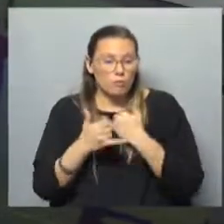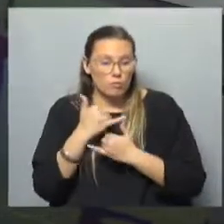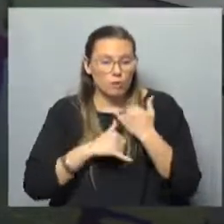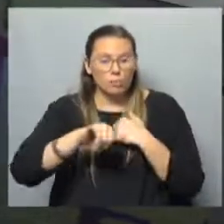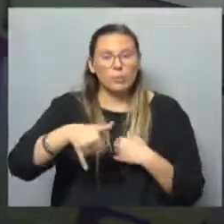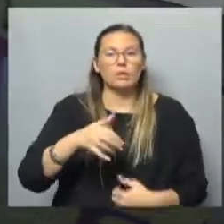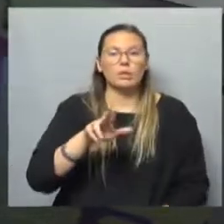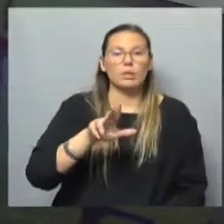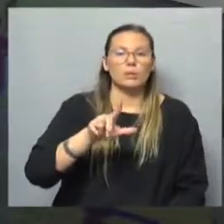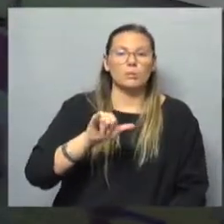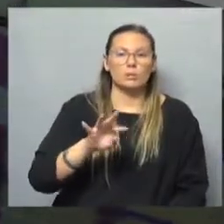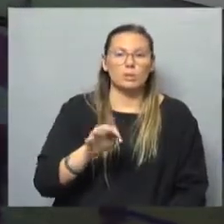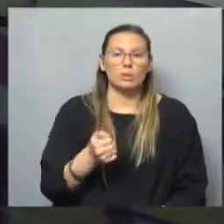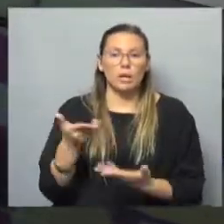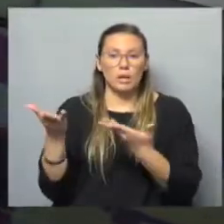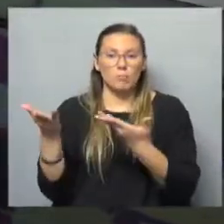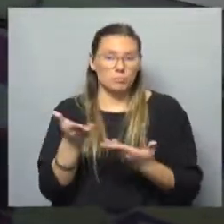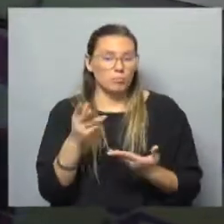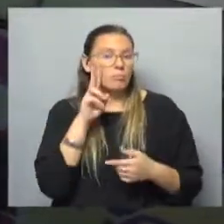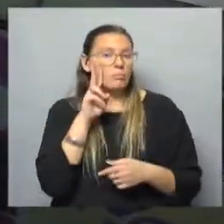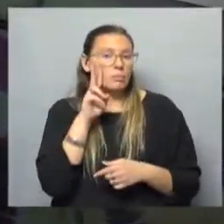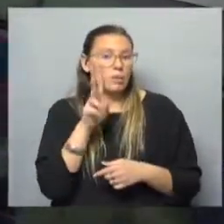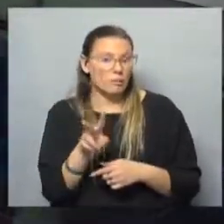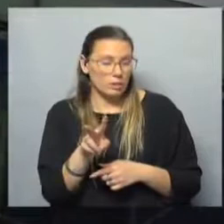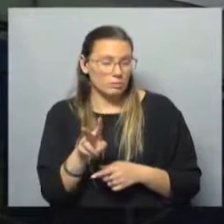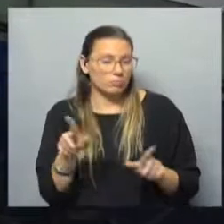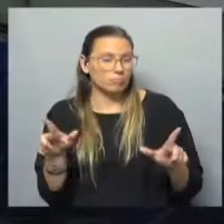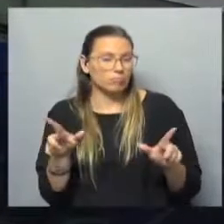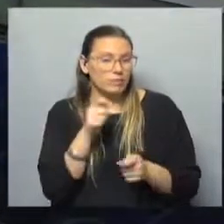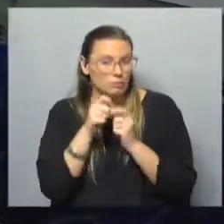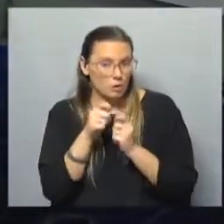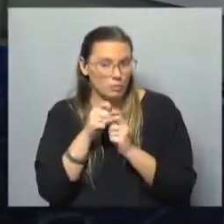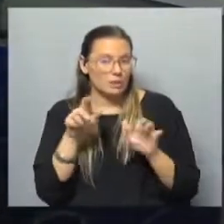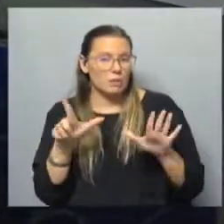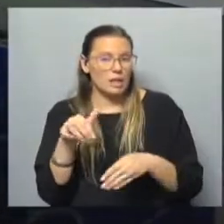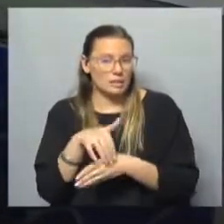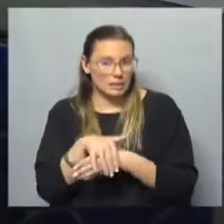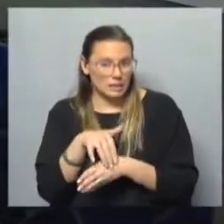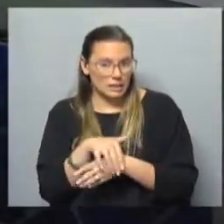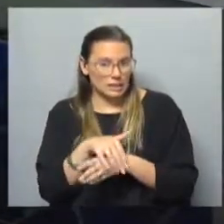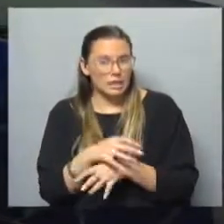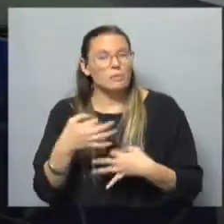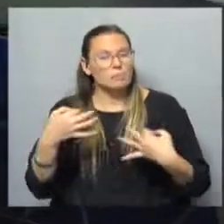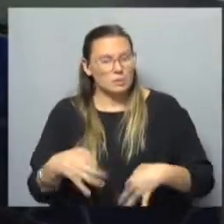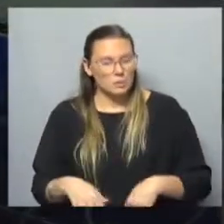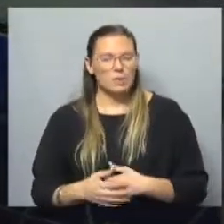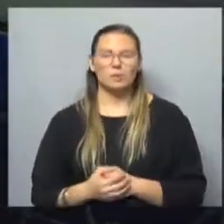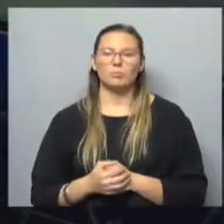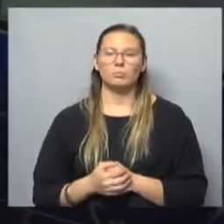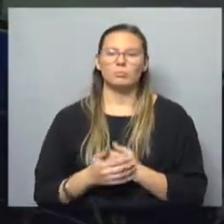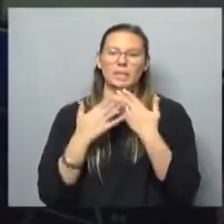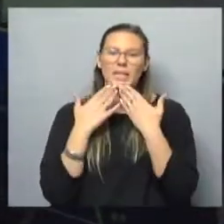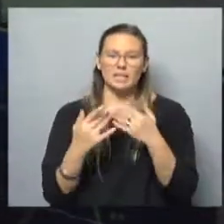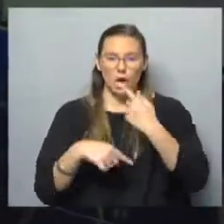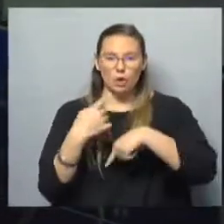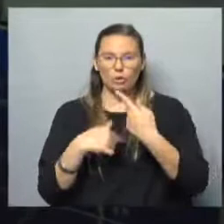Es el gran tema, informe de Julieta Parada. Así que los invitamos a acompañar. Muchas gracias. Muy bien, a las 7 estaremos allí. Bien. Excelente. Muchas gracias. Sí,